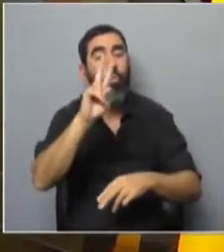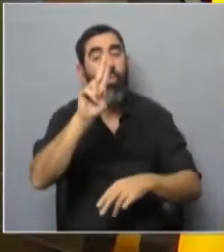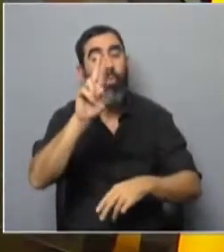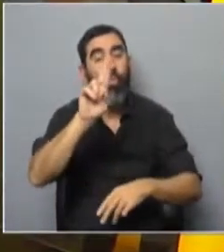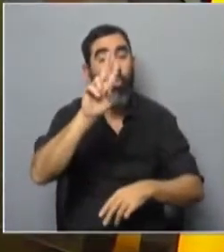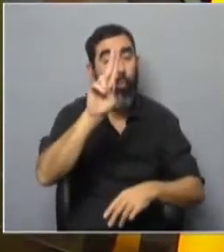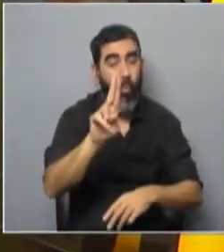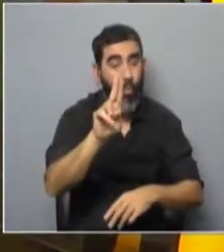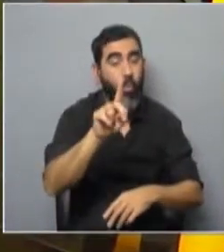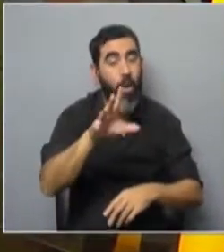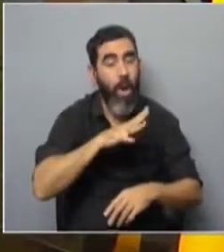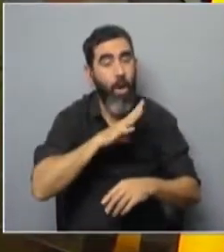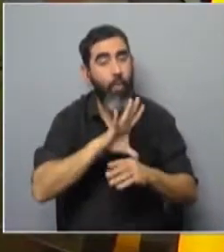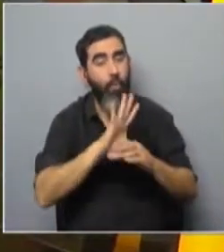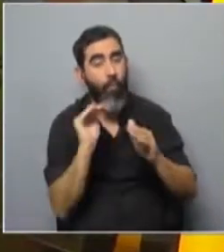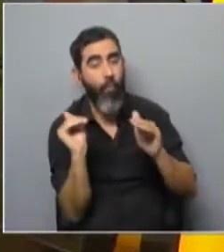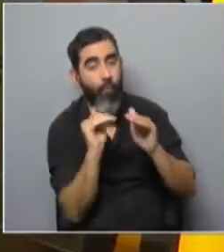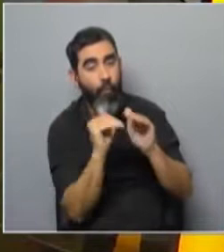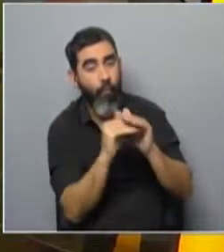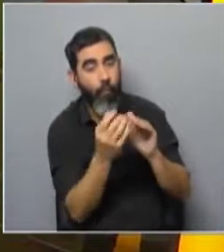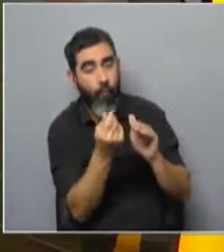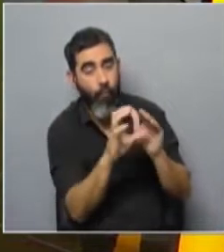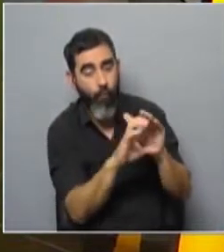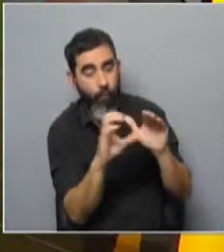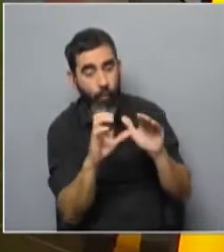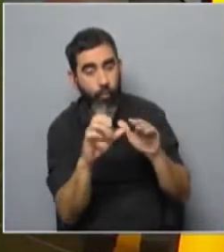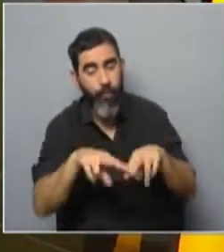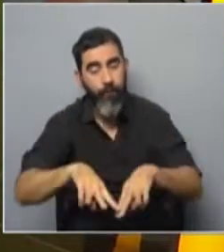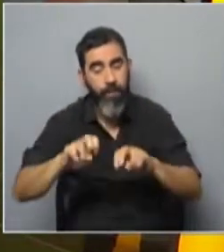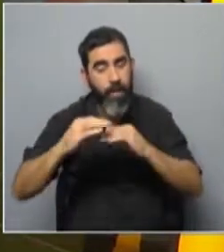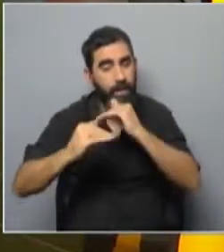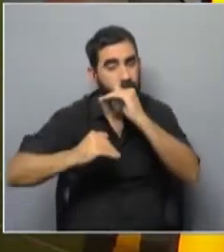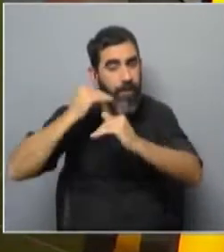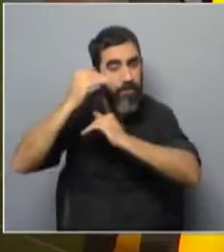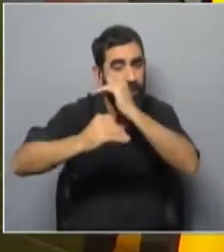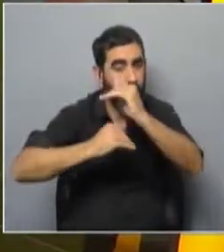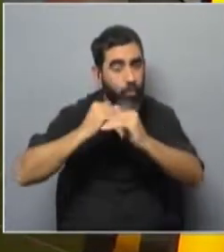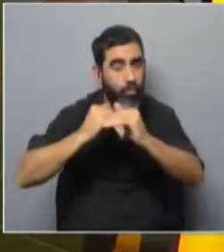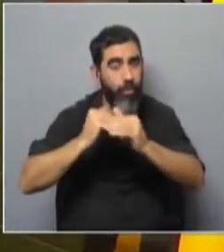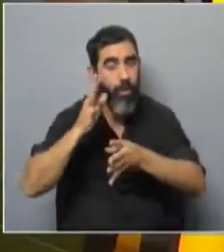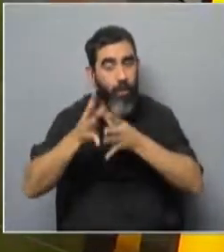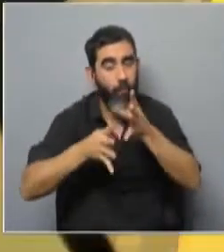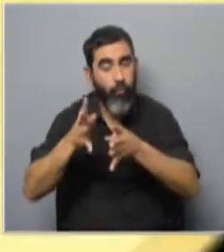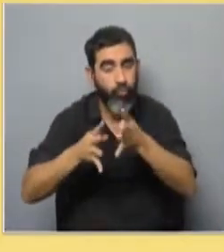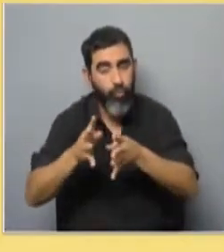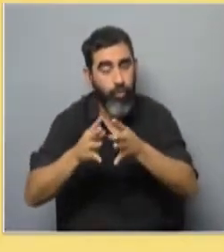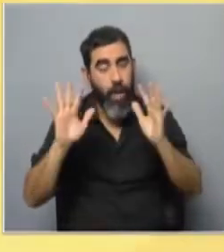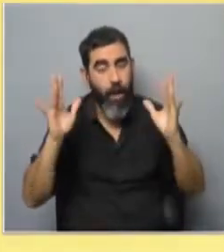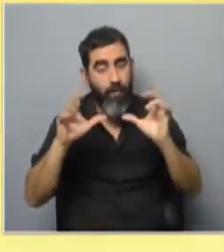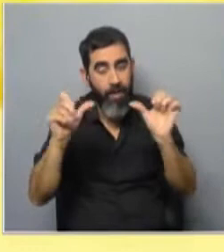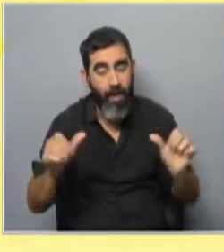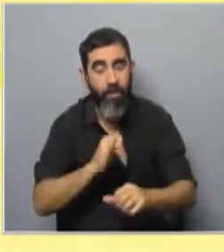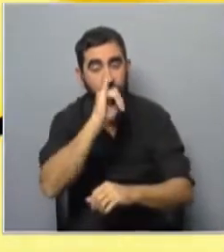contaba que tienen un fondo Clemente Estable, donde estudian el desarrollo también y de las funciones ejecutivas y las habilidades